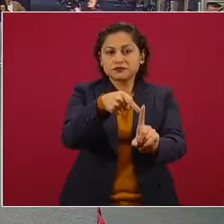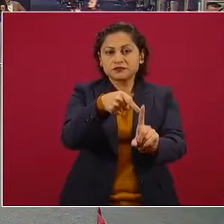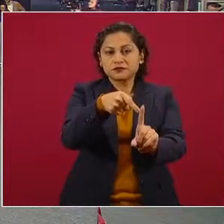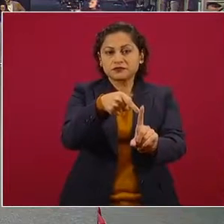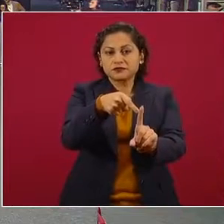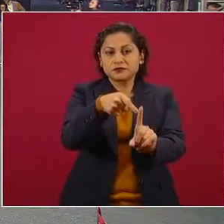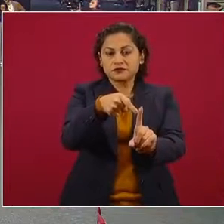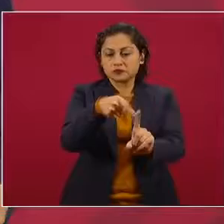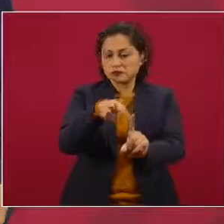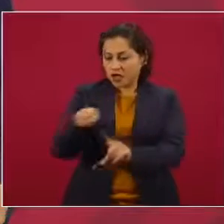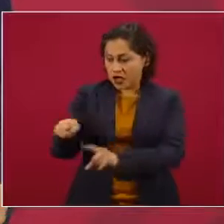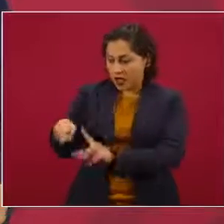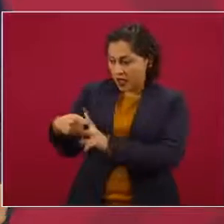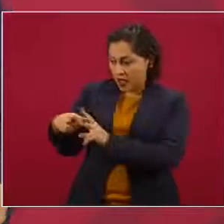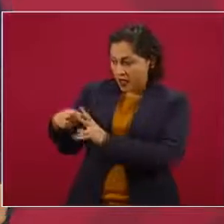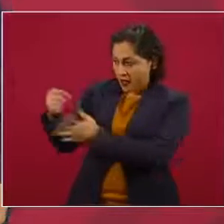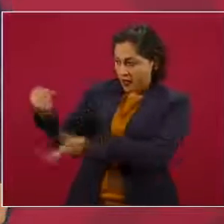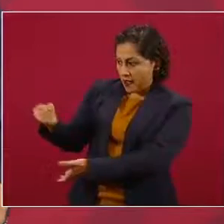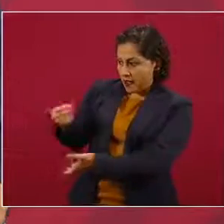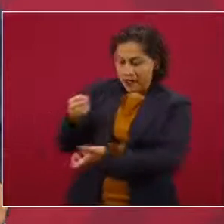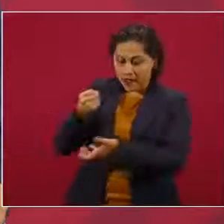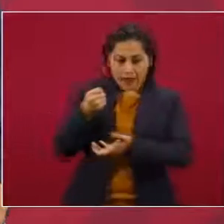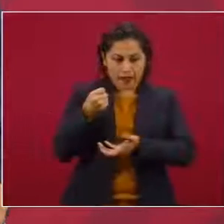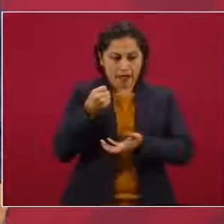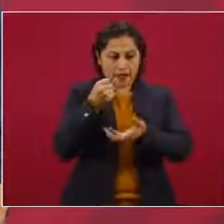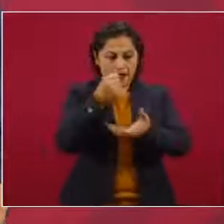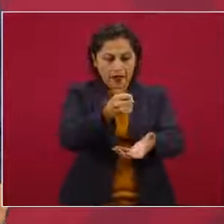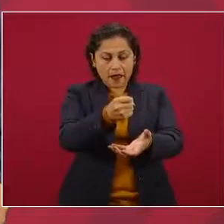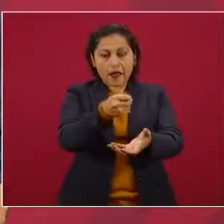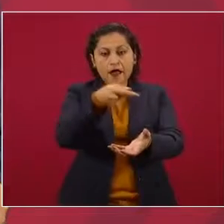el presupuesto a la Sociedad de Padres de Familia.